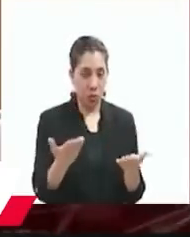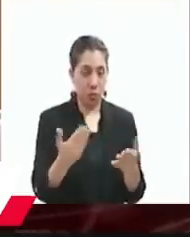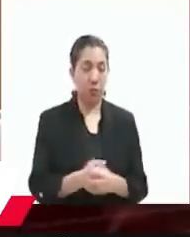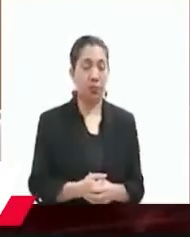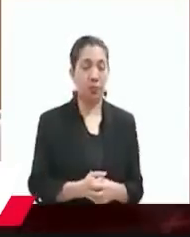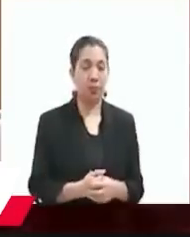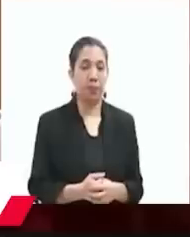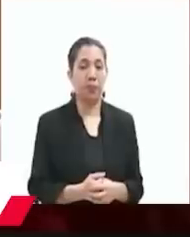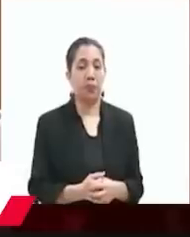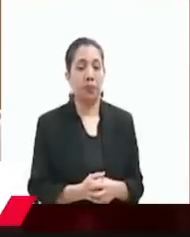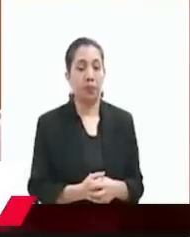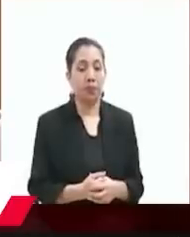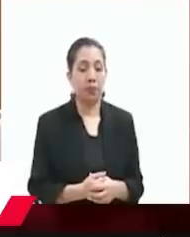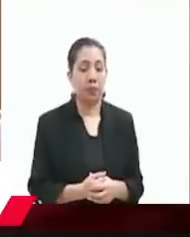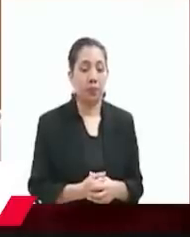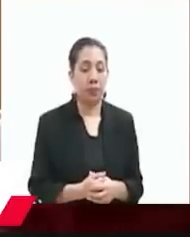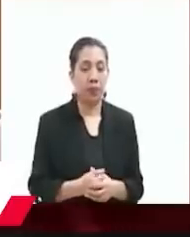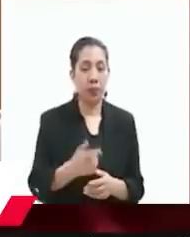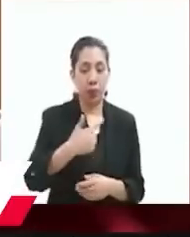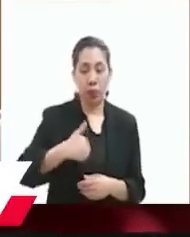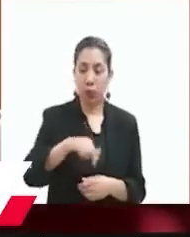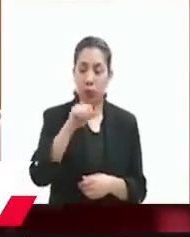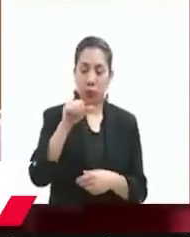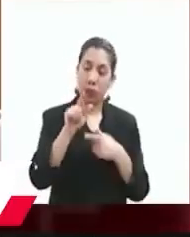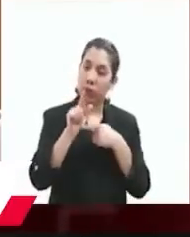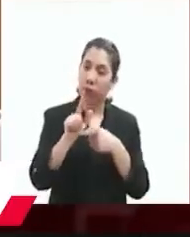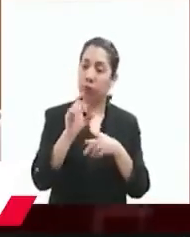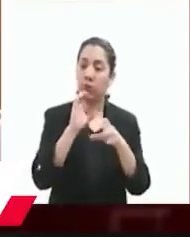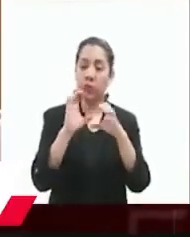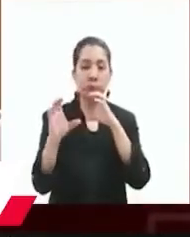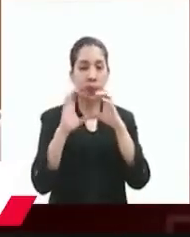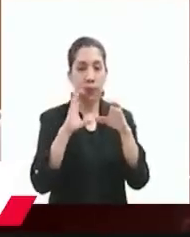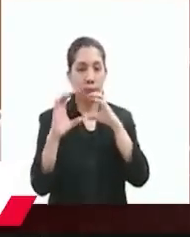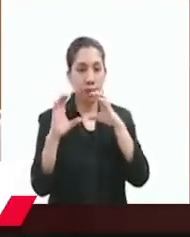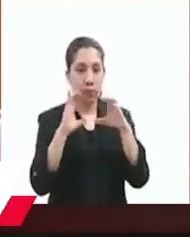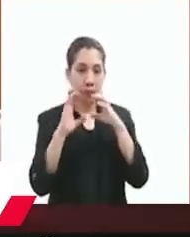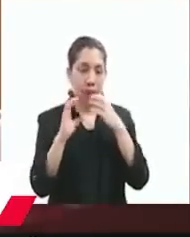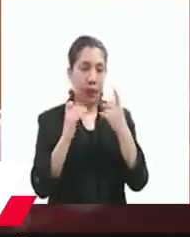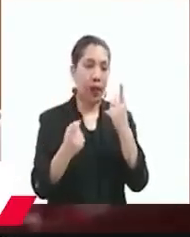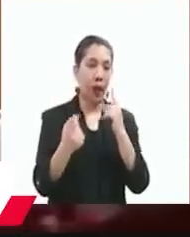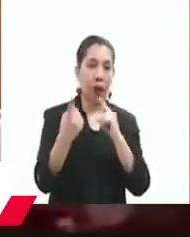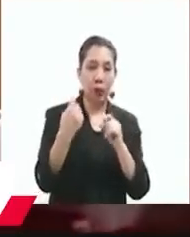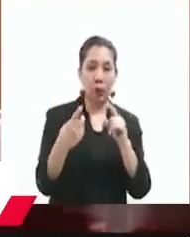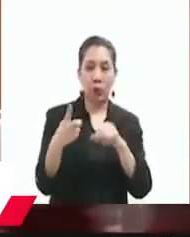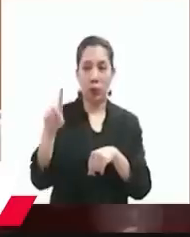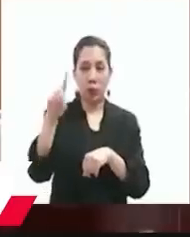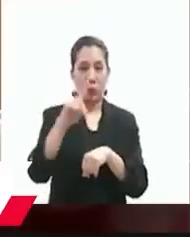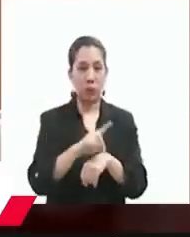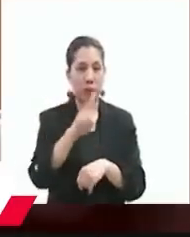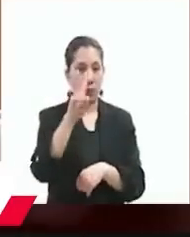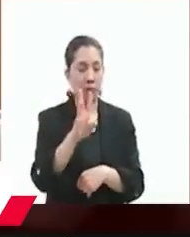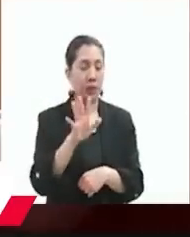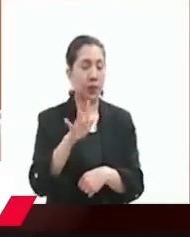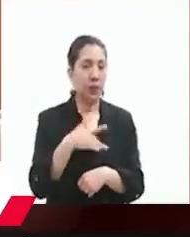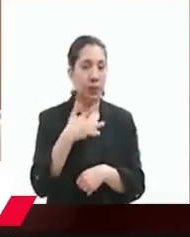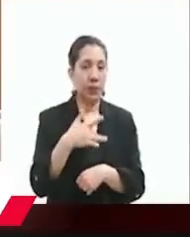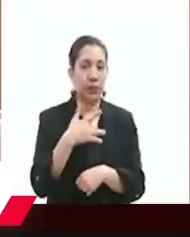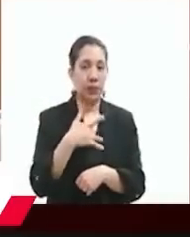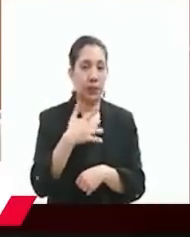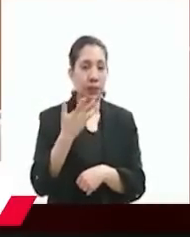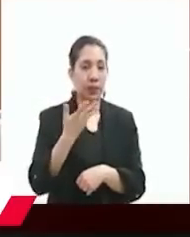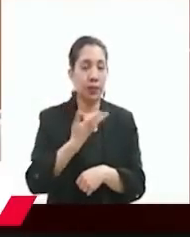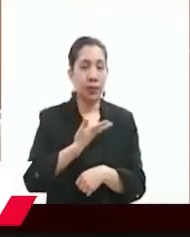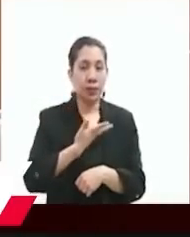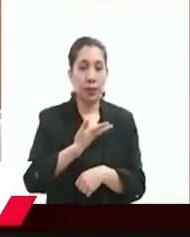habla de cómo se ocultó la existencia de ciertas áreas dentro de la Sedena cambiandoles el